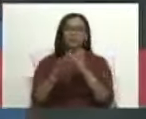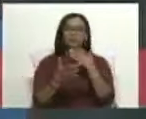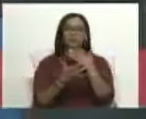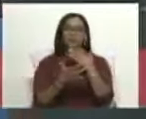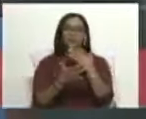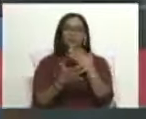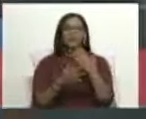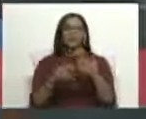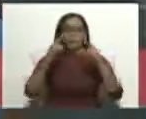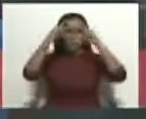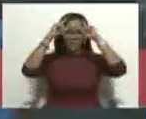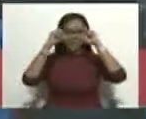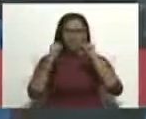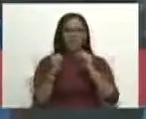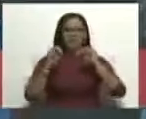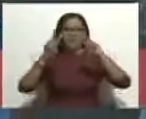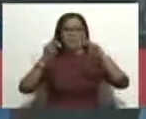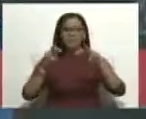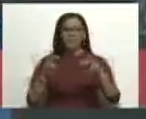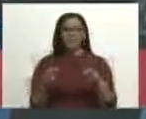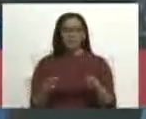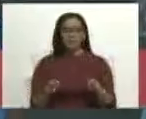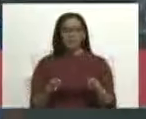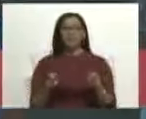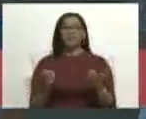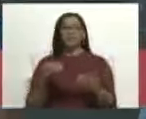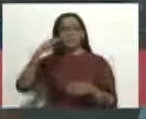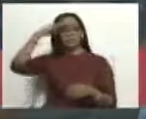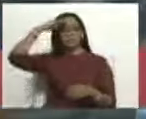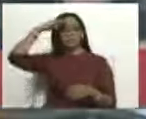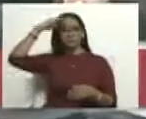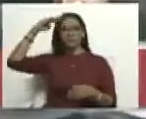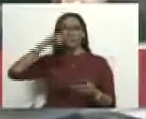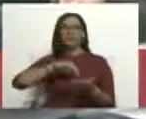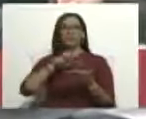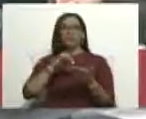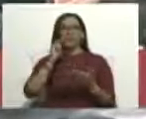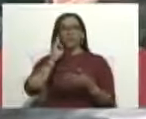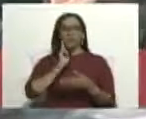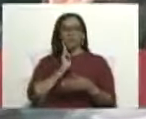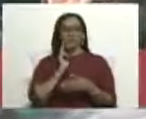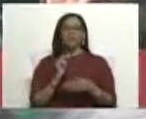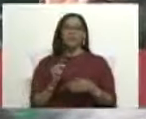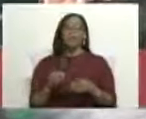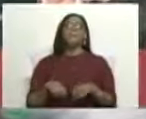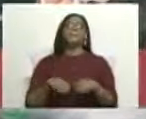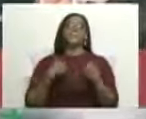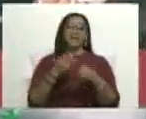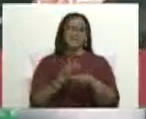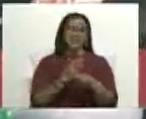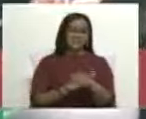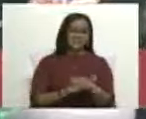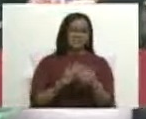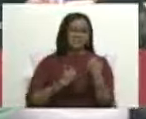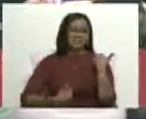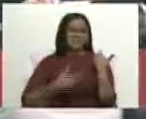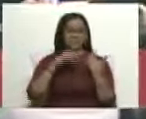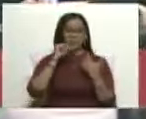parte de profesionales e investigadores de la Fuerza Armada Nacional Bolivariana. Más temprano el presidente Nicolás Maduro